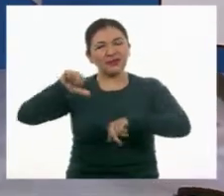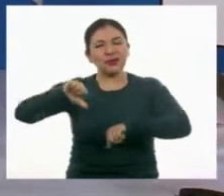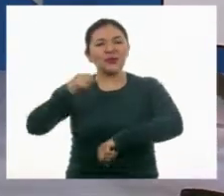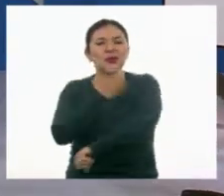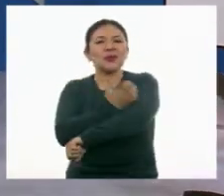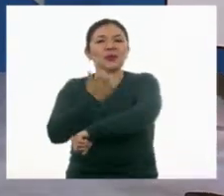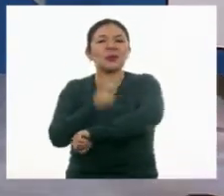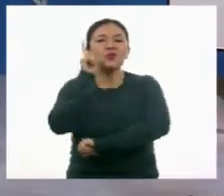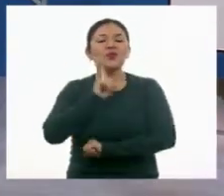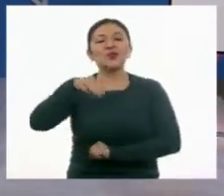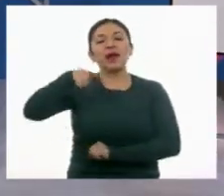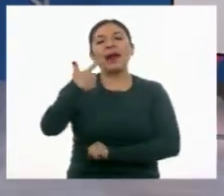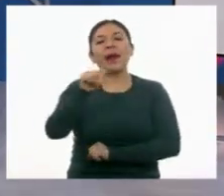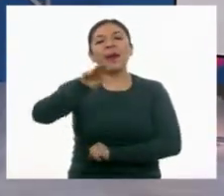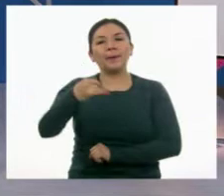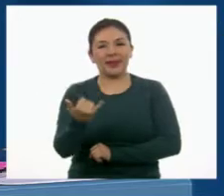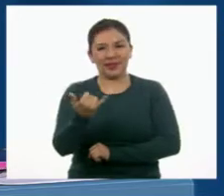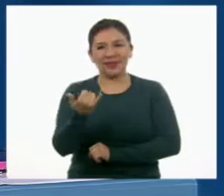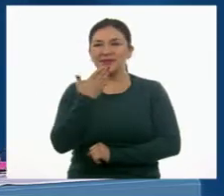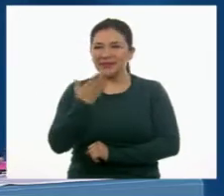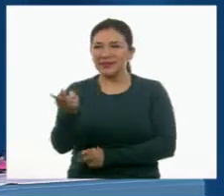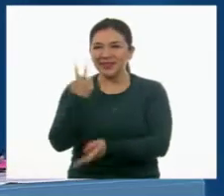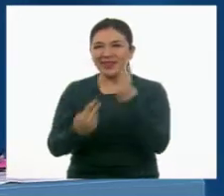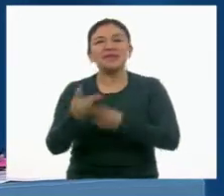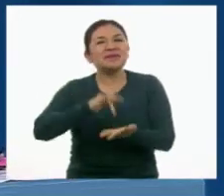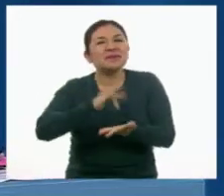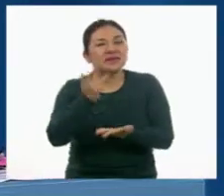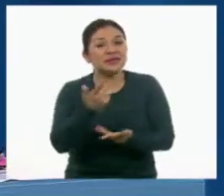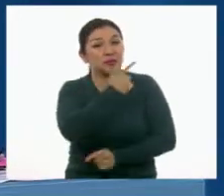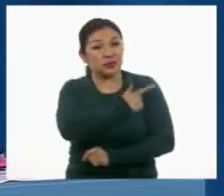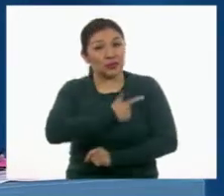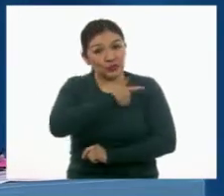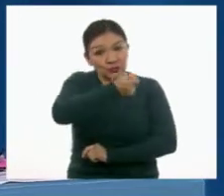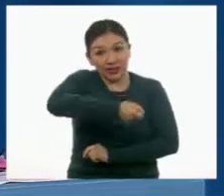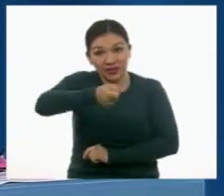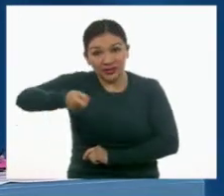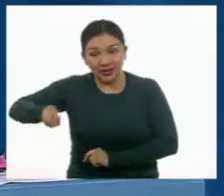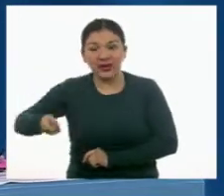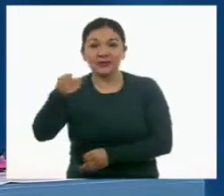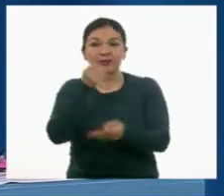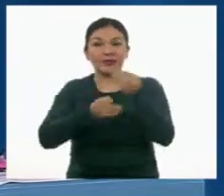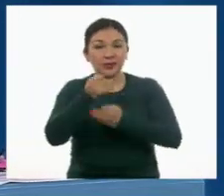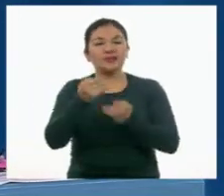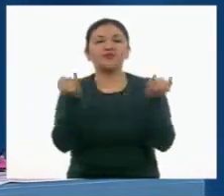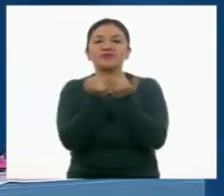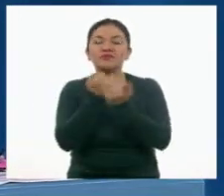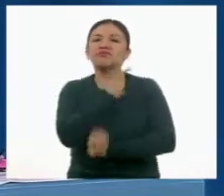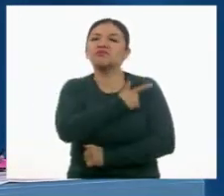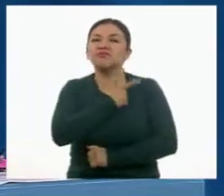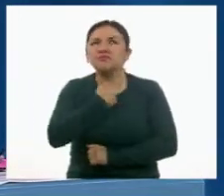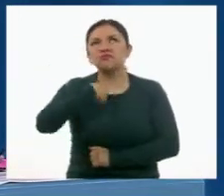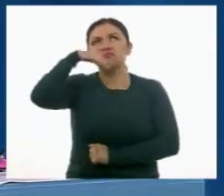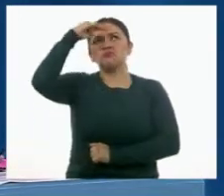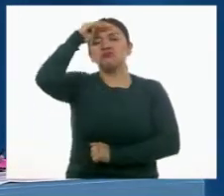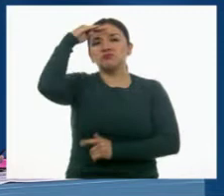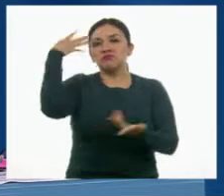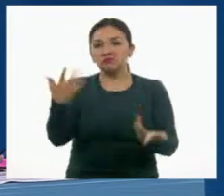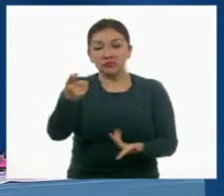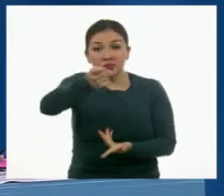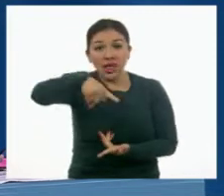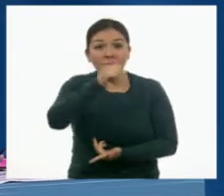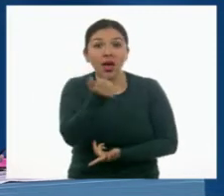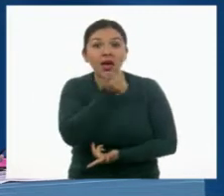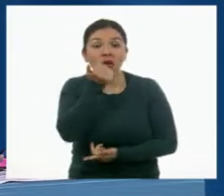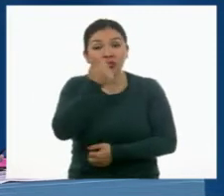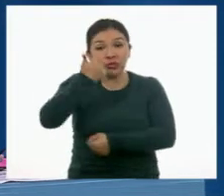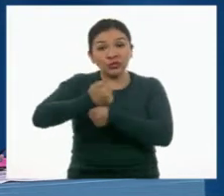la maestra Gaby Rivas. Bienvenida. Muchas gracias, María. Qué gusto saludarte y también me da mucho gusto pensar que los estudiantes